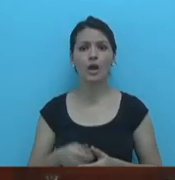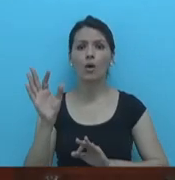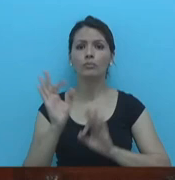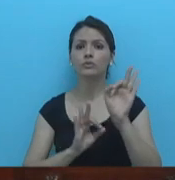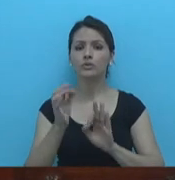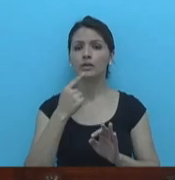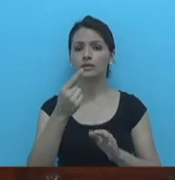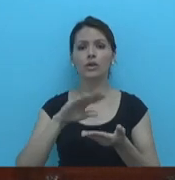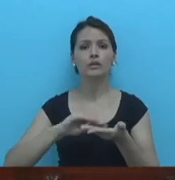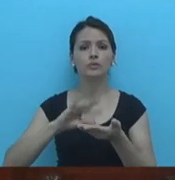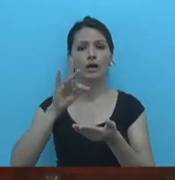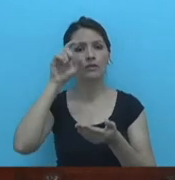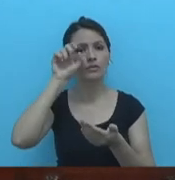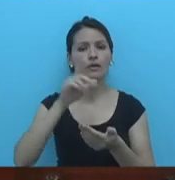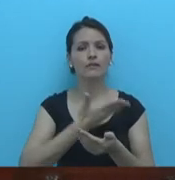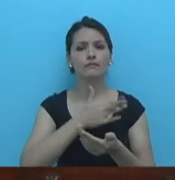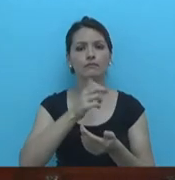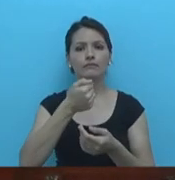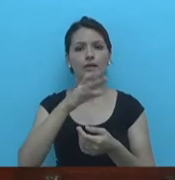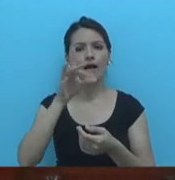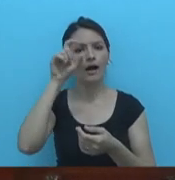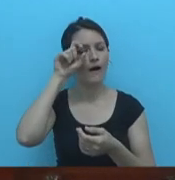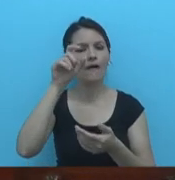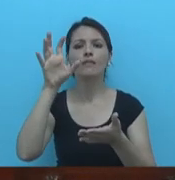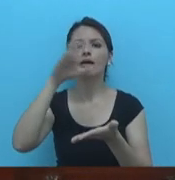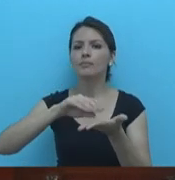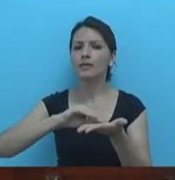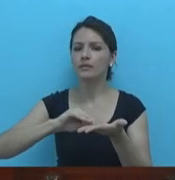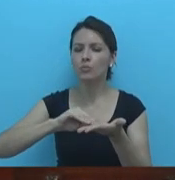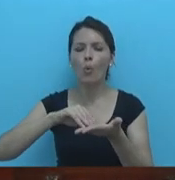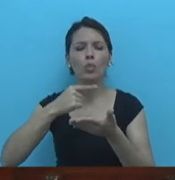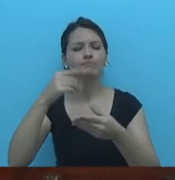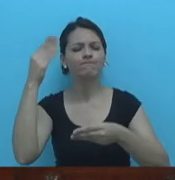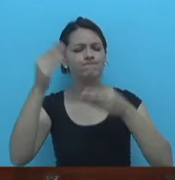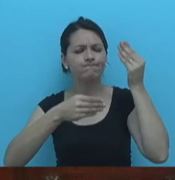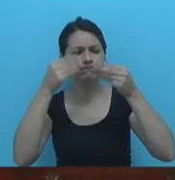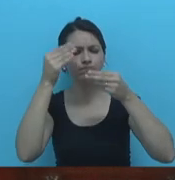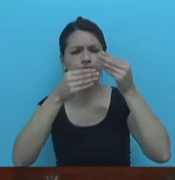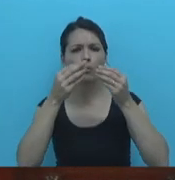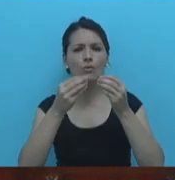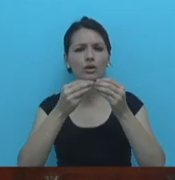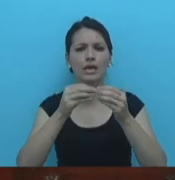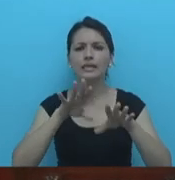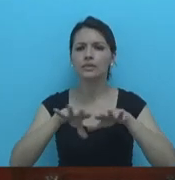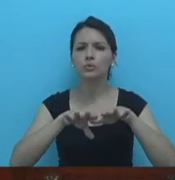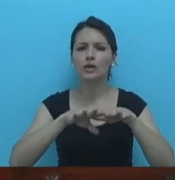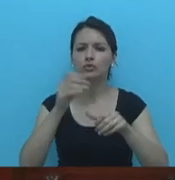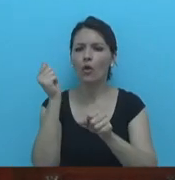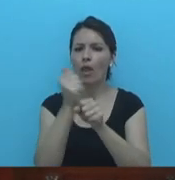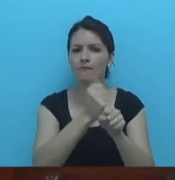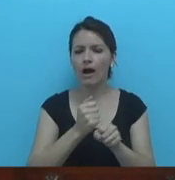declaración del diputado del FRADE, por el cual la Cámara de Diputados de la provincia declara su profunda preocupación por la situación laboral que